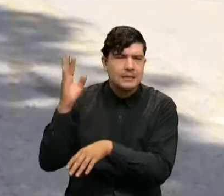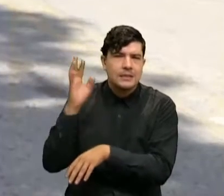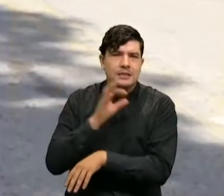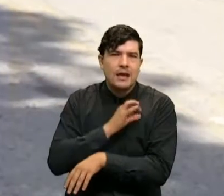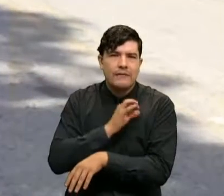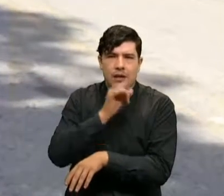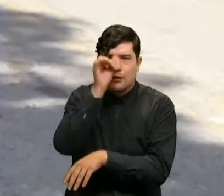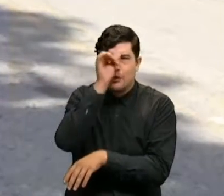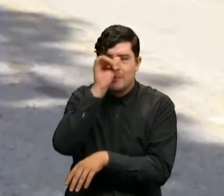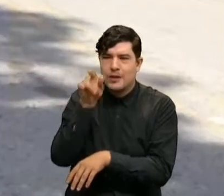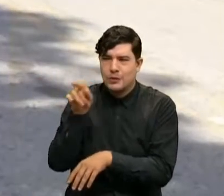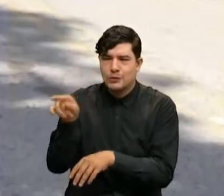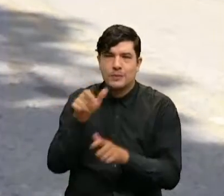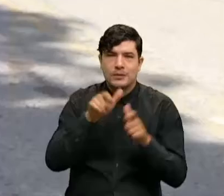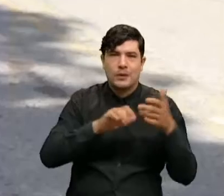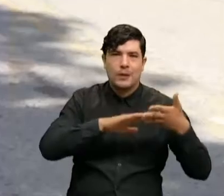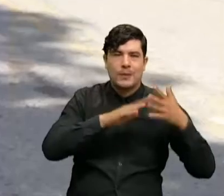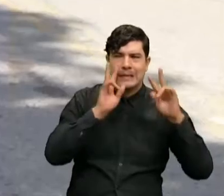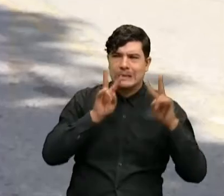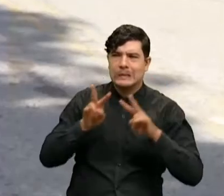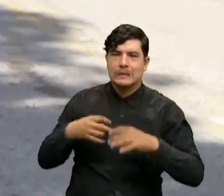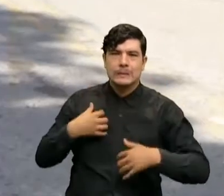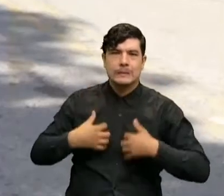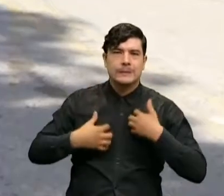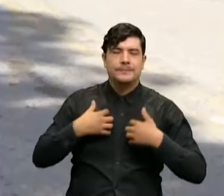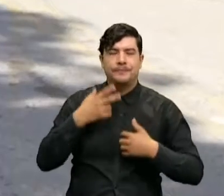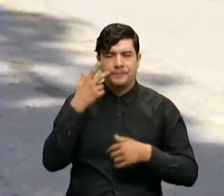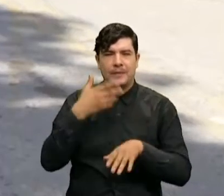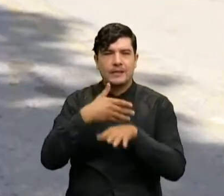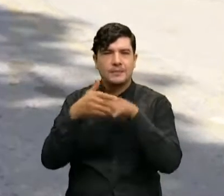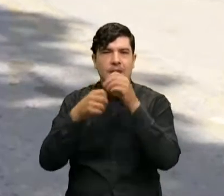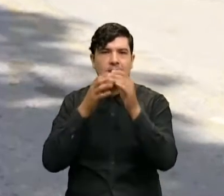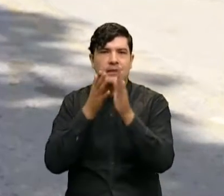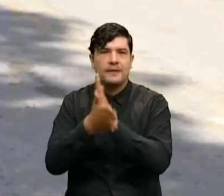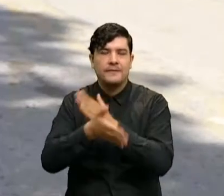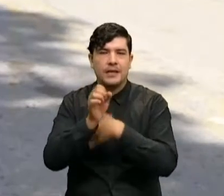a los moradores de este sector. Nosotros estaremos al tanto del desarrollo de esta